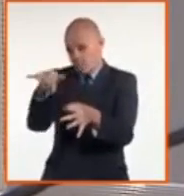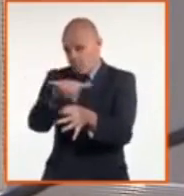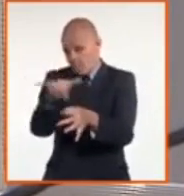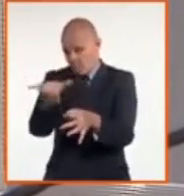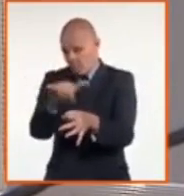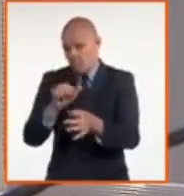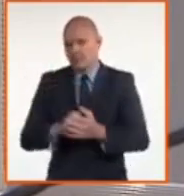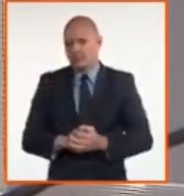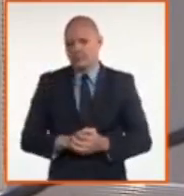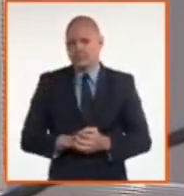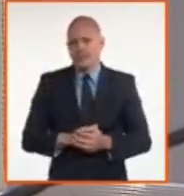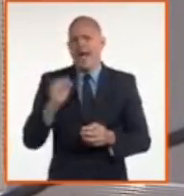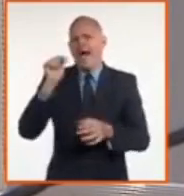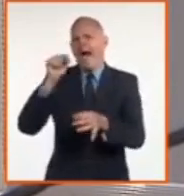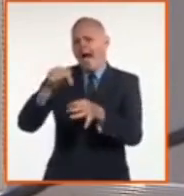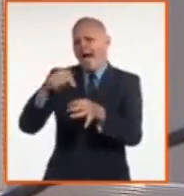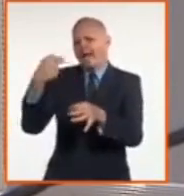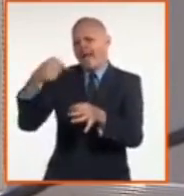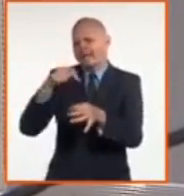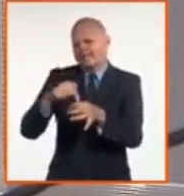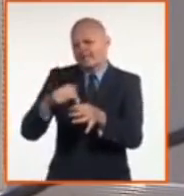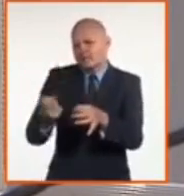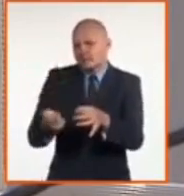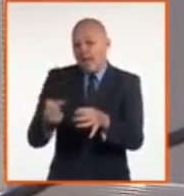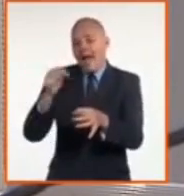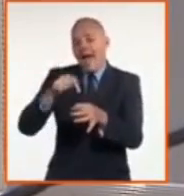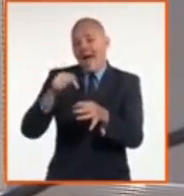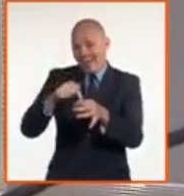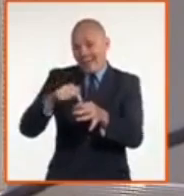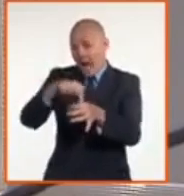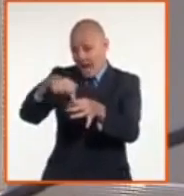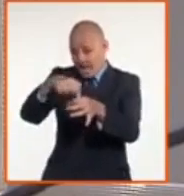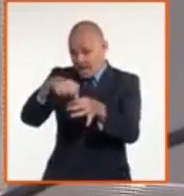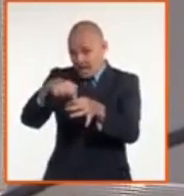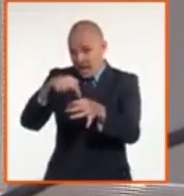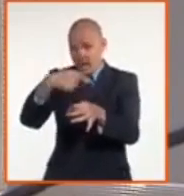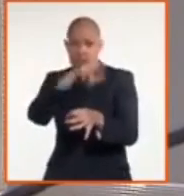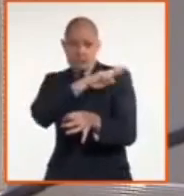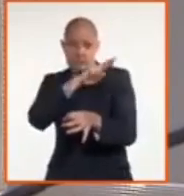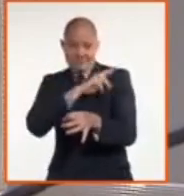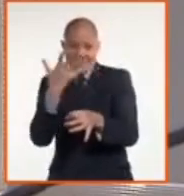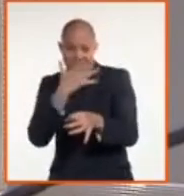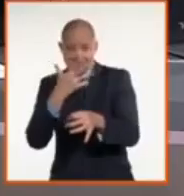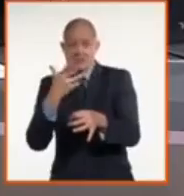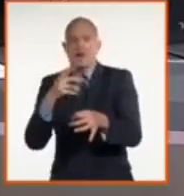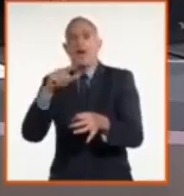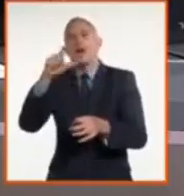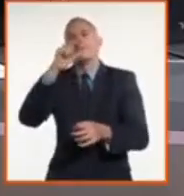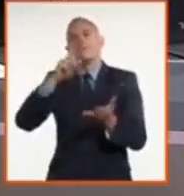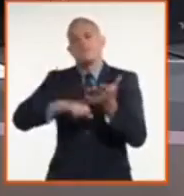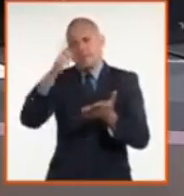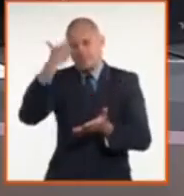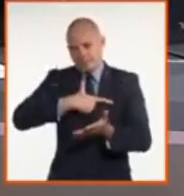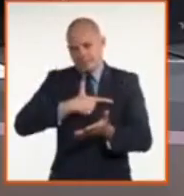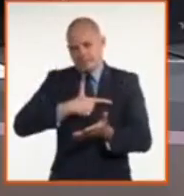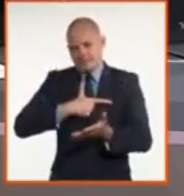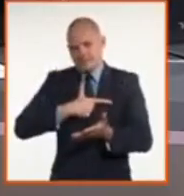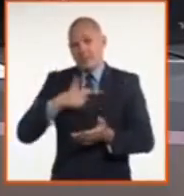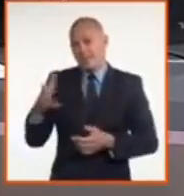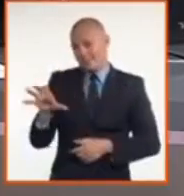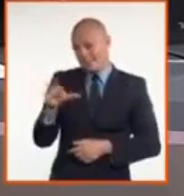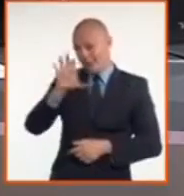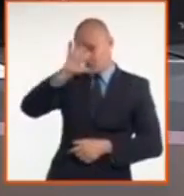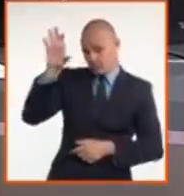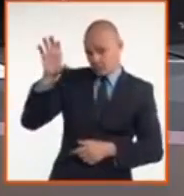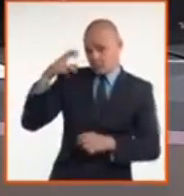hacer el pp a por cuánto cadena no tiene representación en ese municipio ciudad hace 37 entidades de acá de acá a las que van a